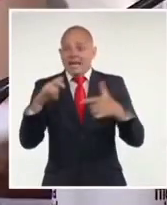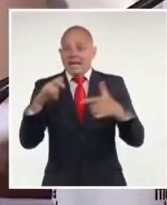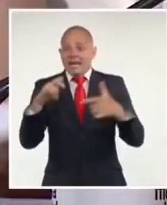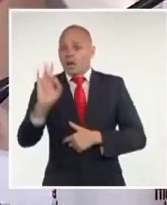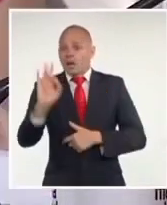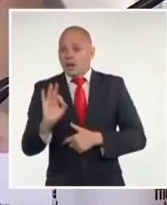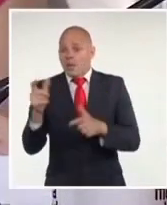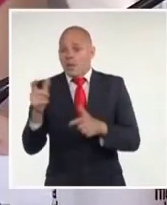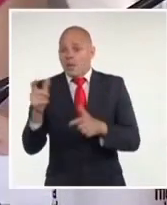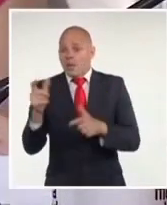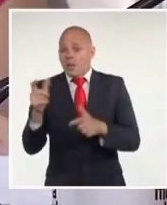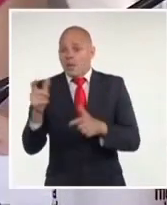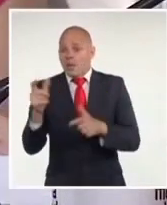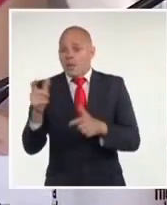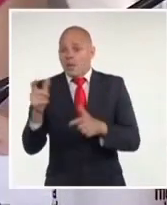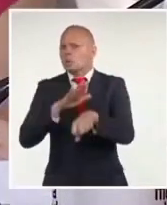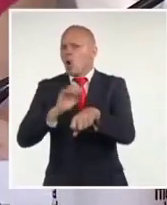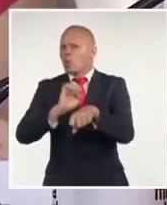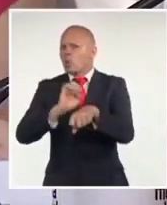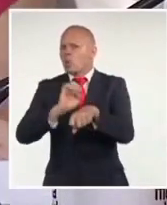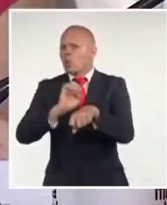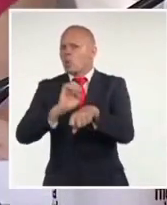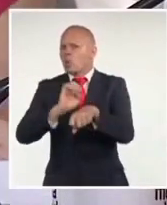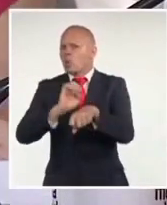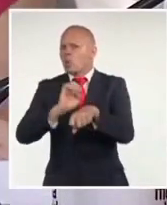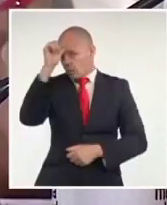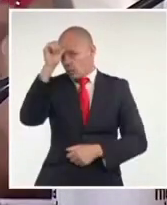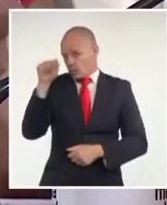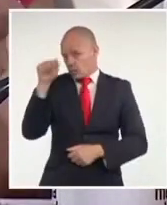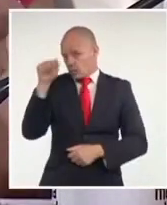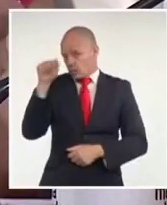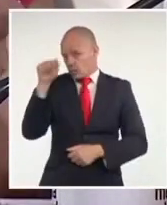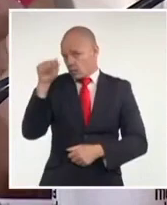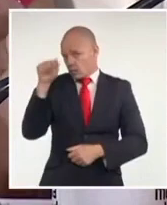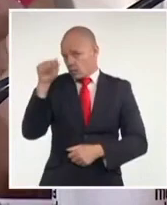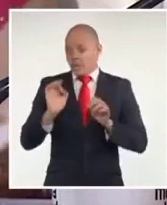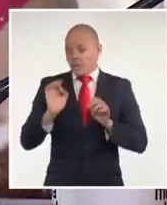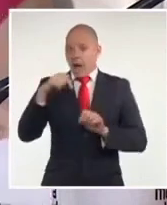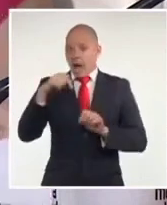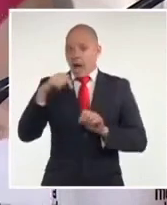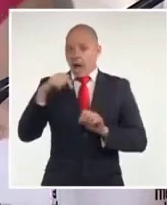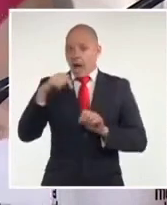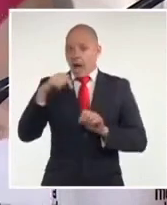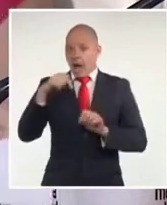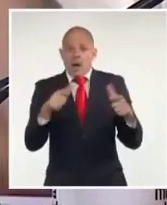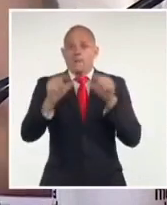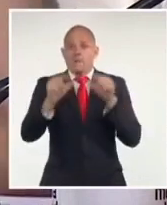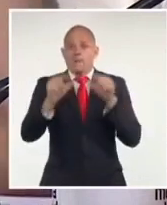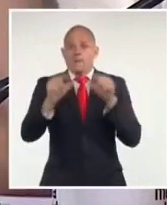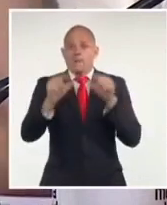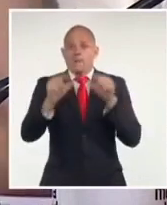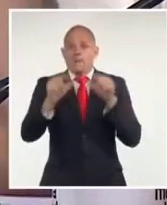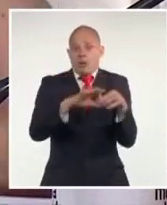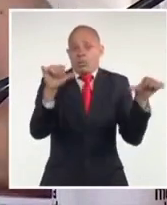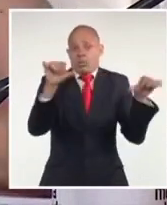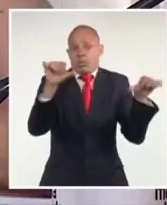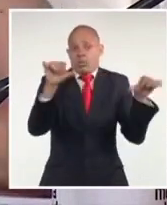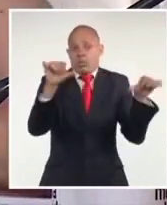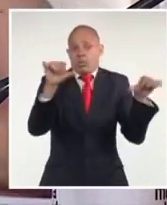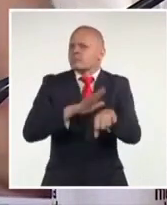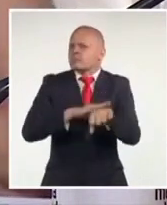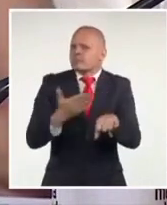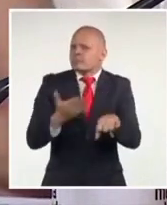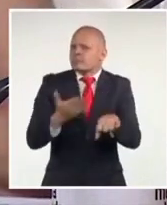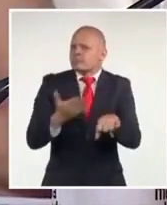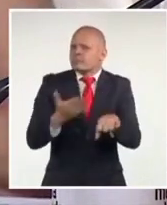que estudiar, pero de que hay casos graves y críticos por delta, los hay. Y Matanzas es un ejemplo. Y aquí ya estoy